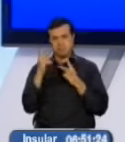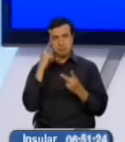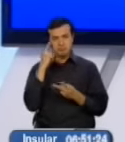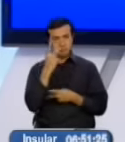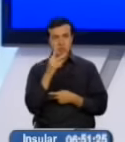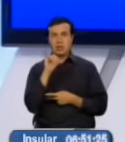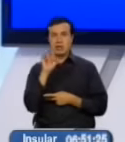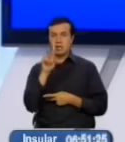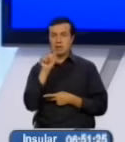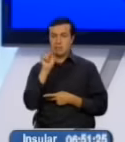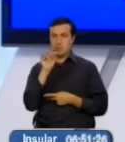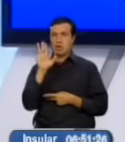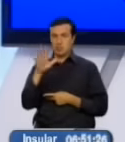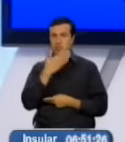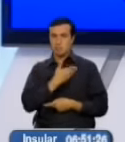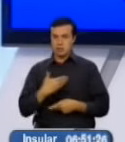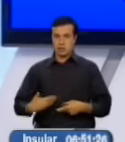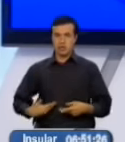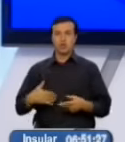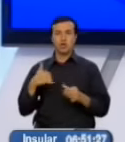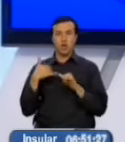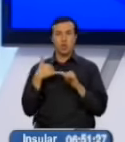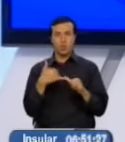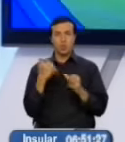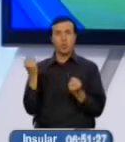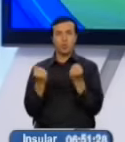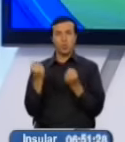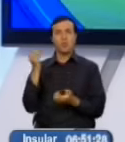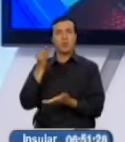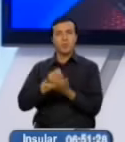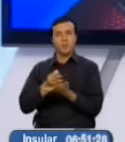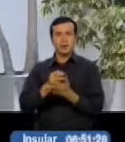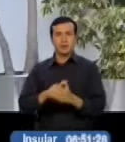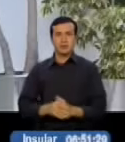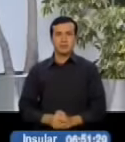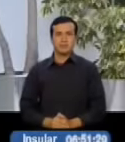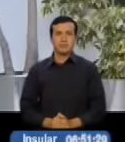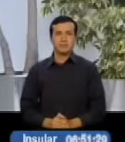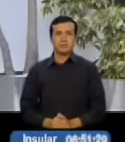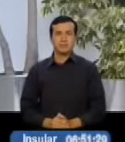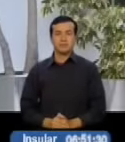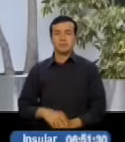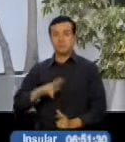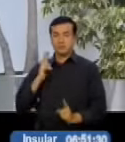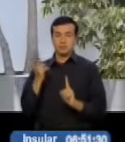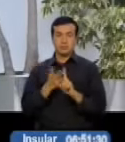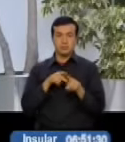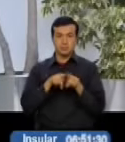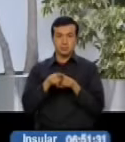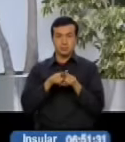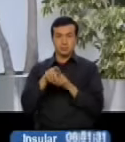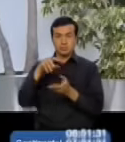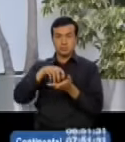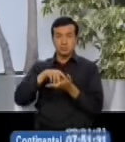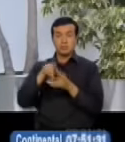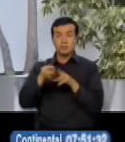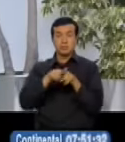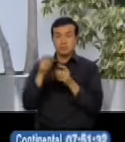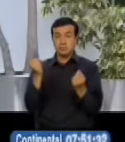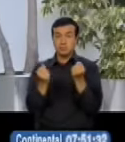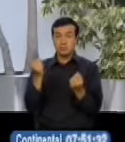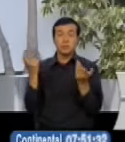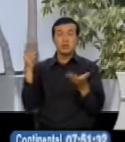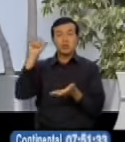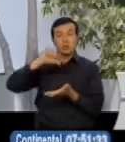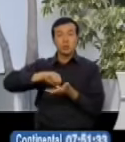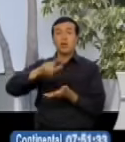Iván Freire, presidente de Automóvil Club de Cotopaxi. La tercera válida del Campeonato Provincial de Rally a realizarse